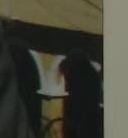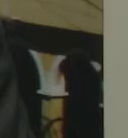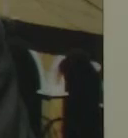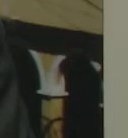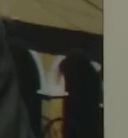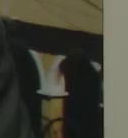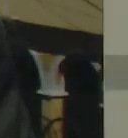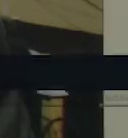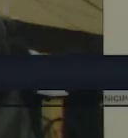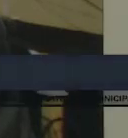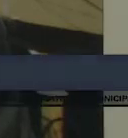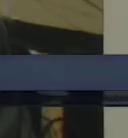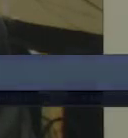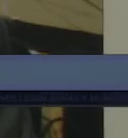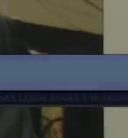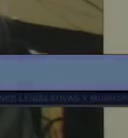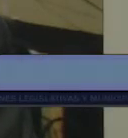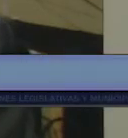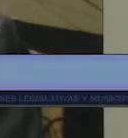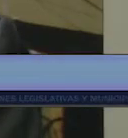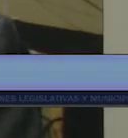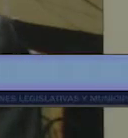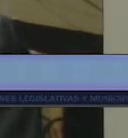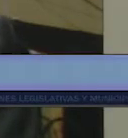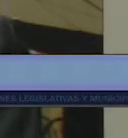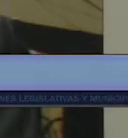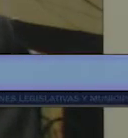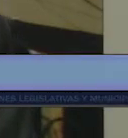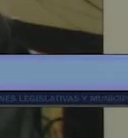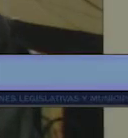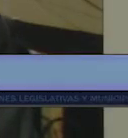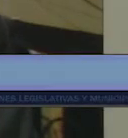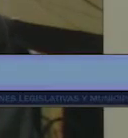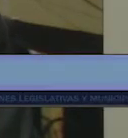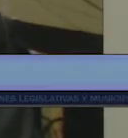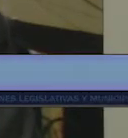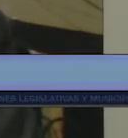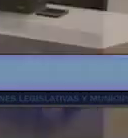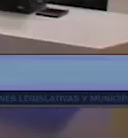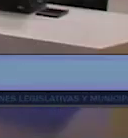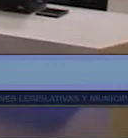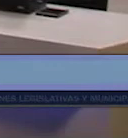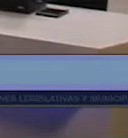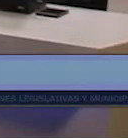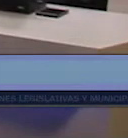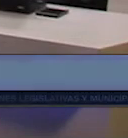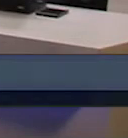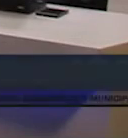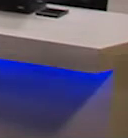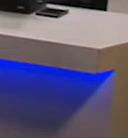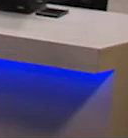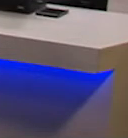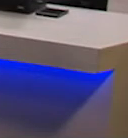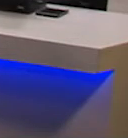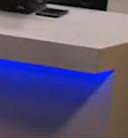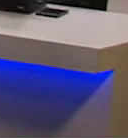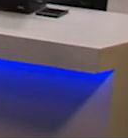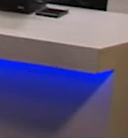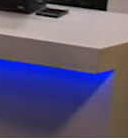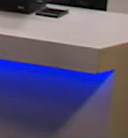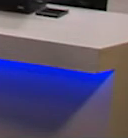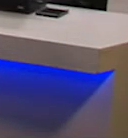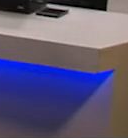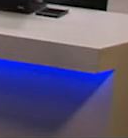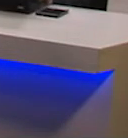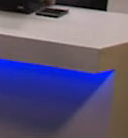supremo electoral reine amílcar claros y por supuesto demos respuesta a parte de estas preguntas que ha hecho en la población